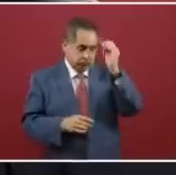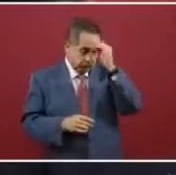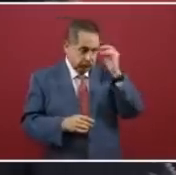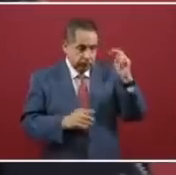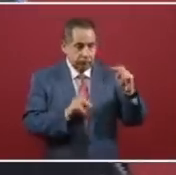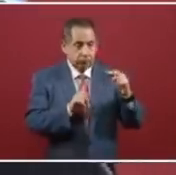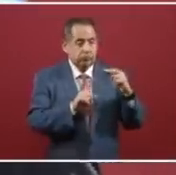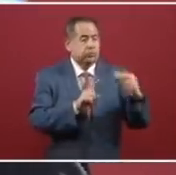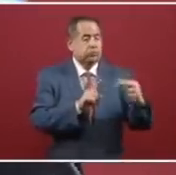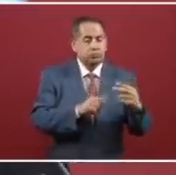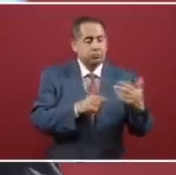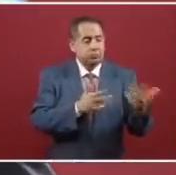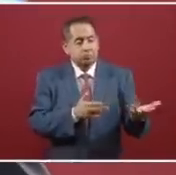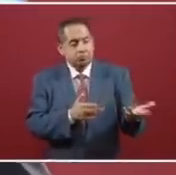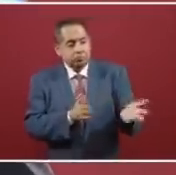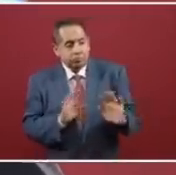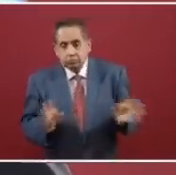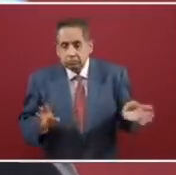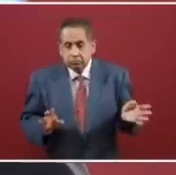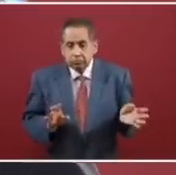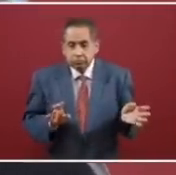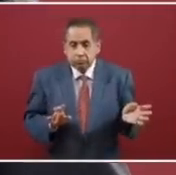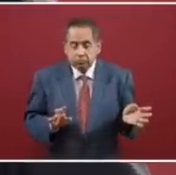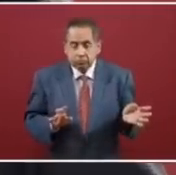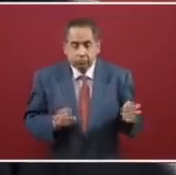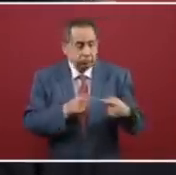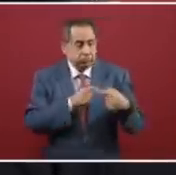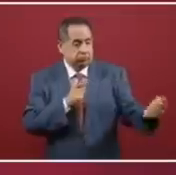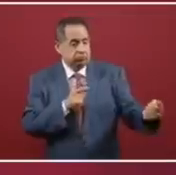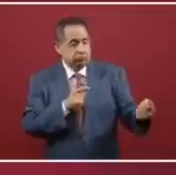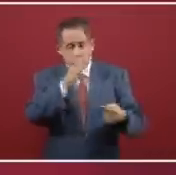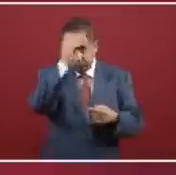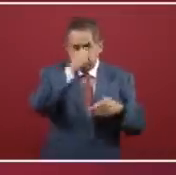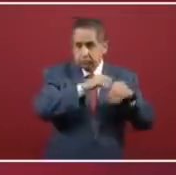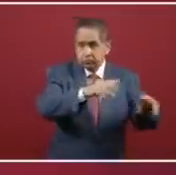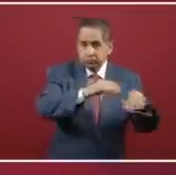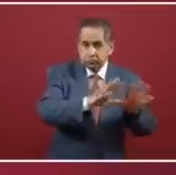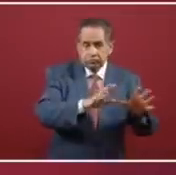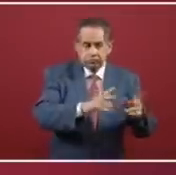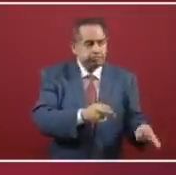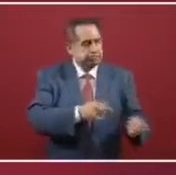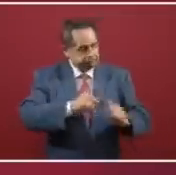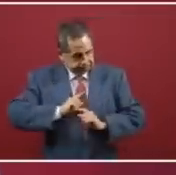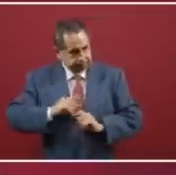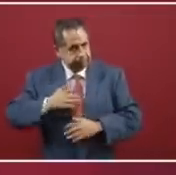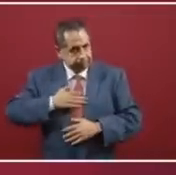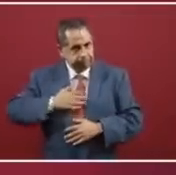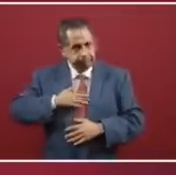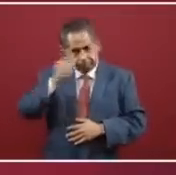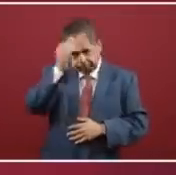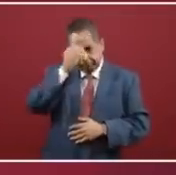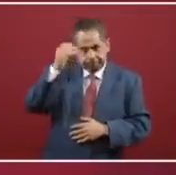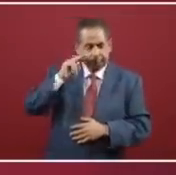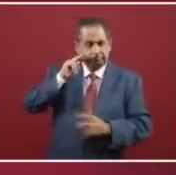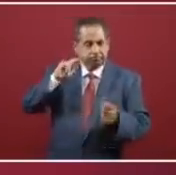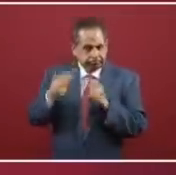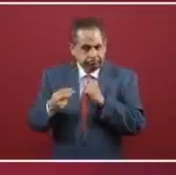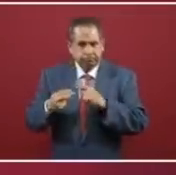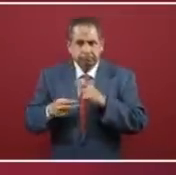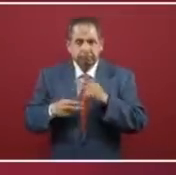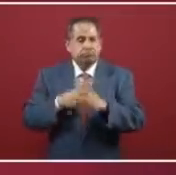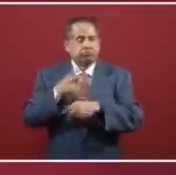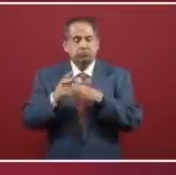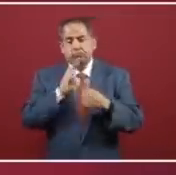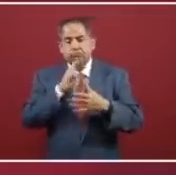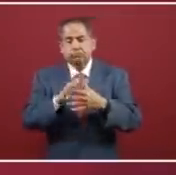el de nuestros opositores en medios y no